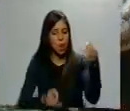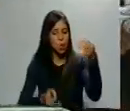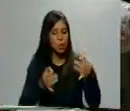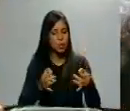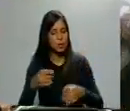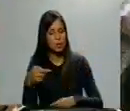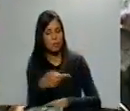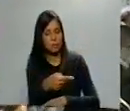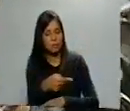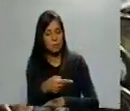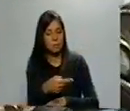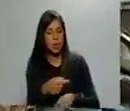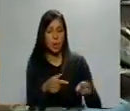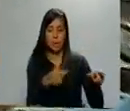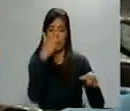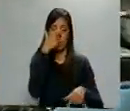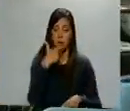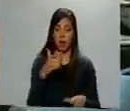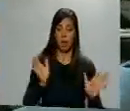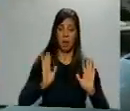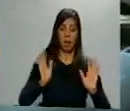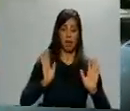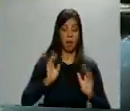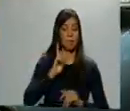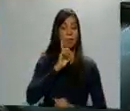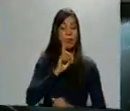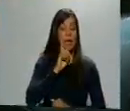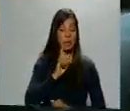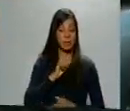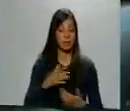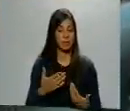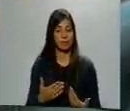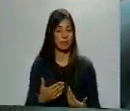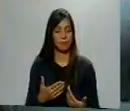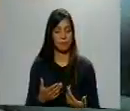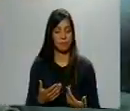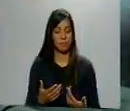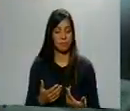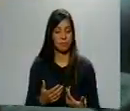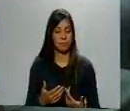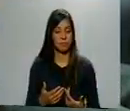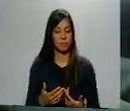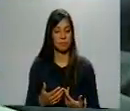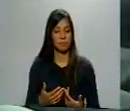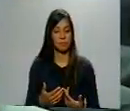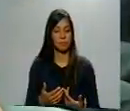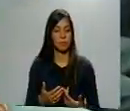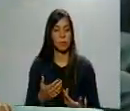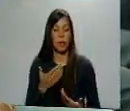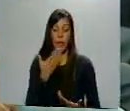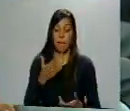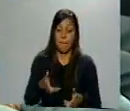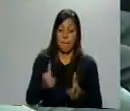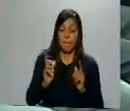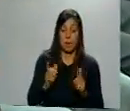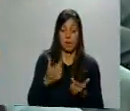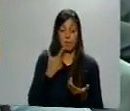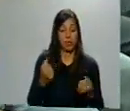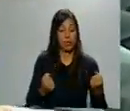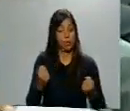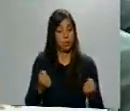Mora, era mentira que él había estado prestando ese